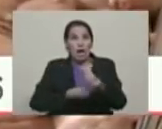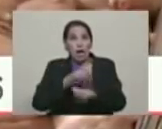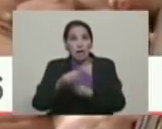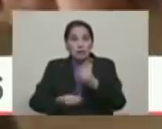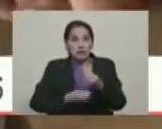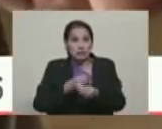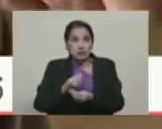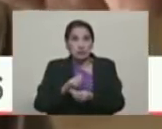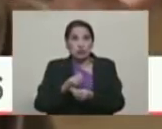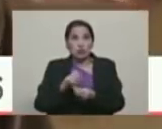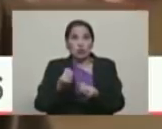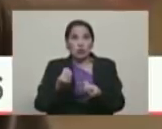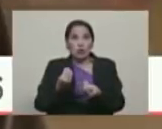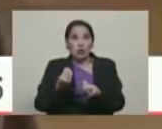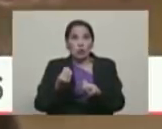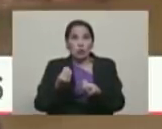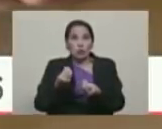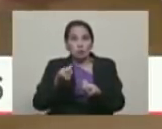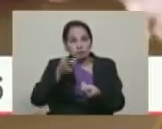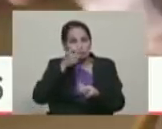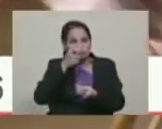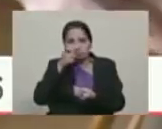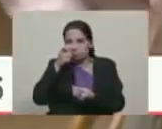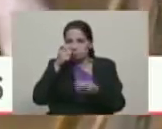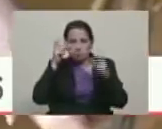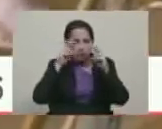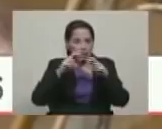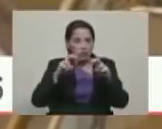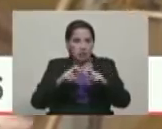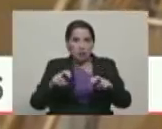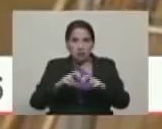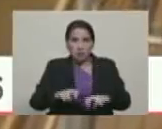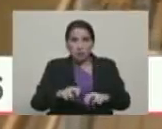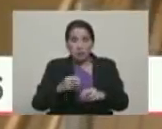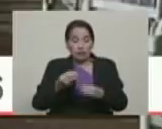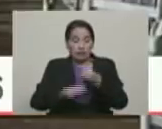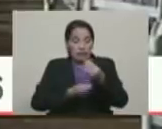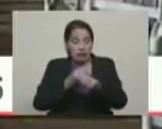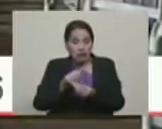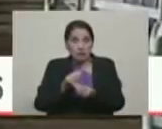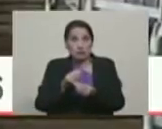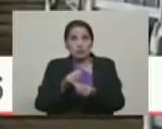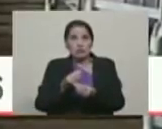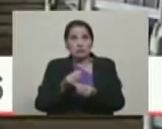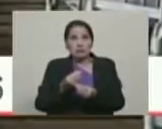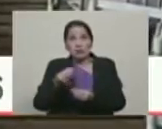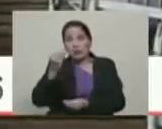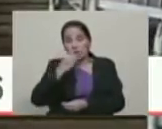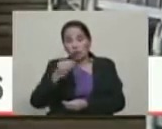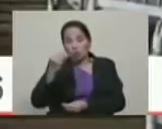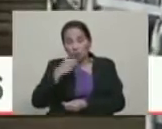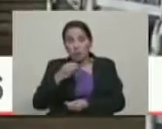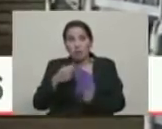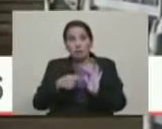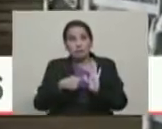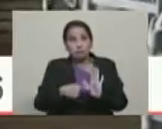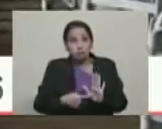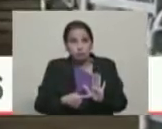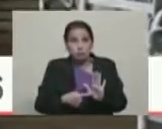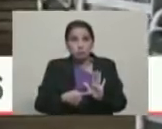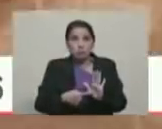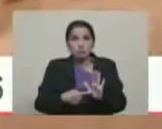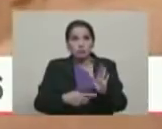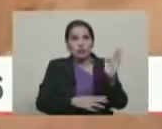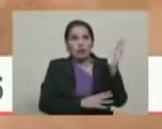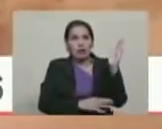inspección, un recorrido de cómo va la producción. Vamos hacia esa soberanía alimentaria y aquí el Estado Lara va a